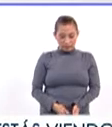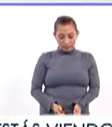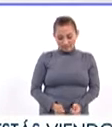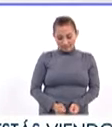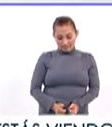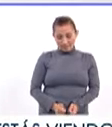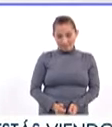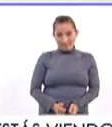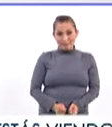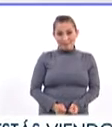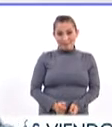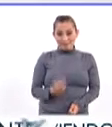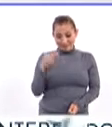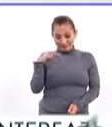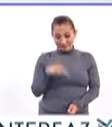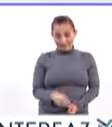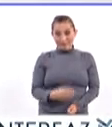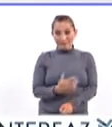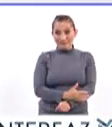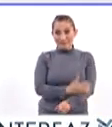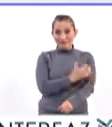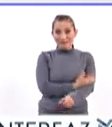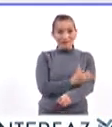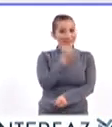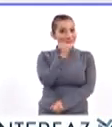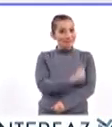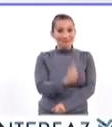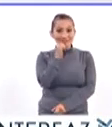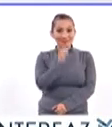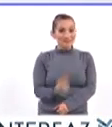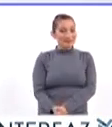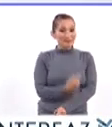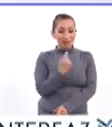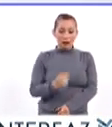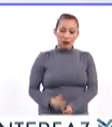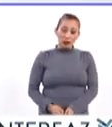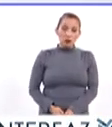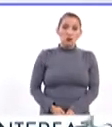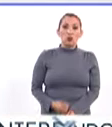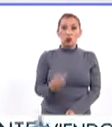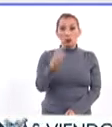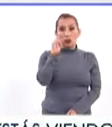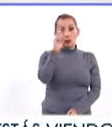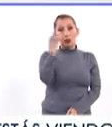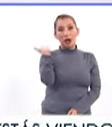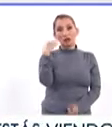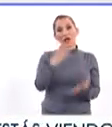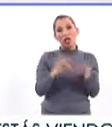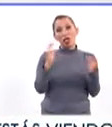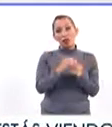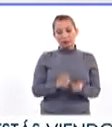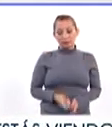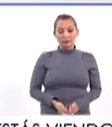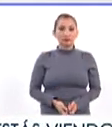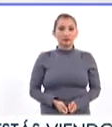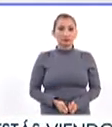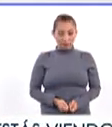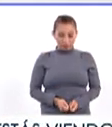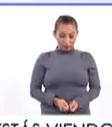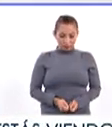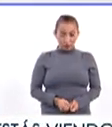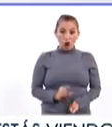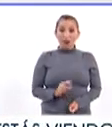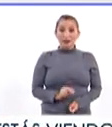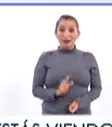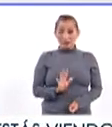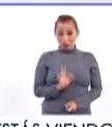el dispositivo móvil es su acompañante permanente. Y aproximadamente el 85%